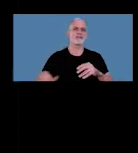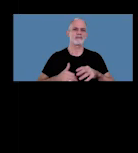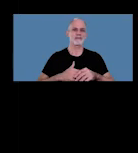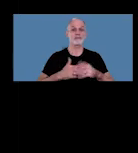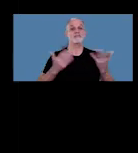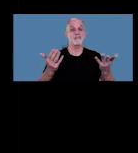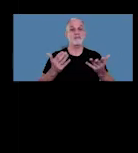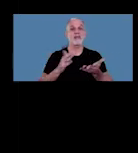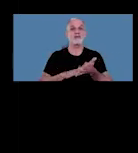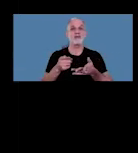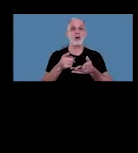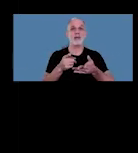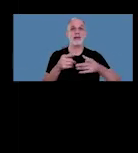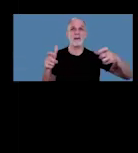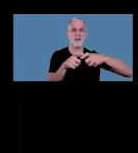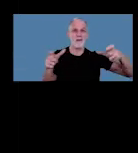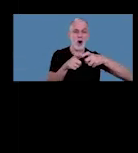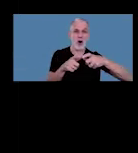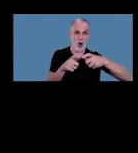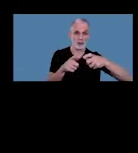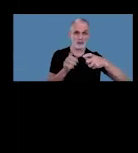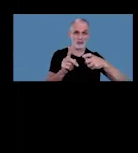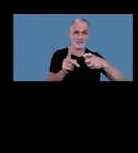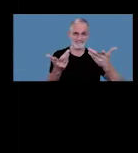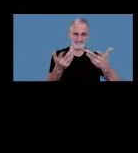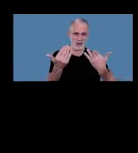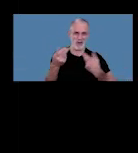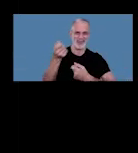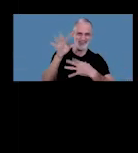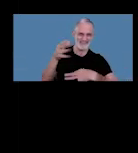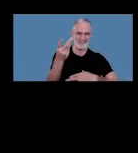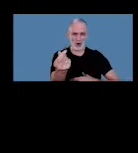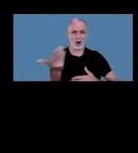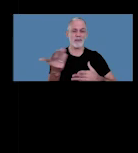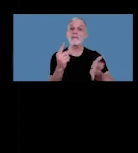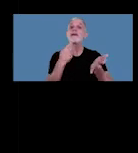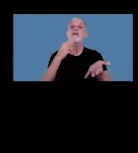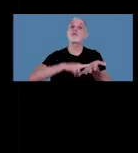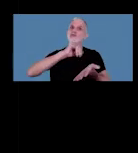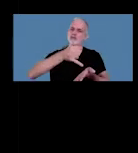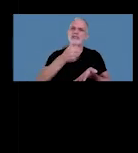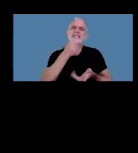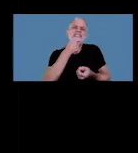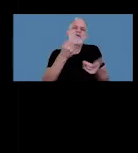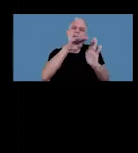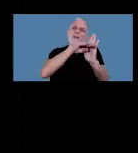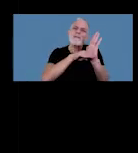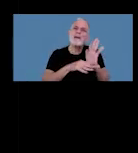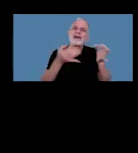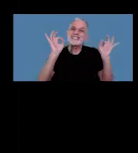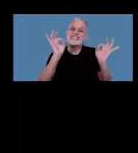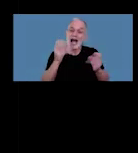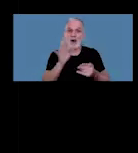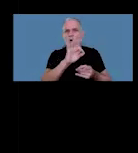Con respecto a las obligaciones negociables, se encuentran grabadas si no tienen esas condiciones de exención de estar emitidas